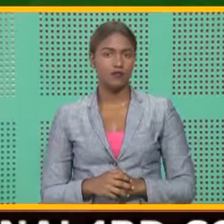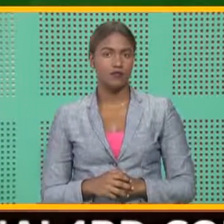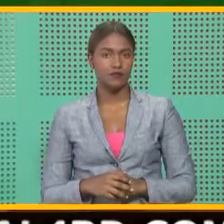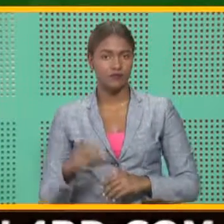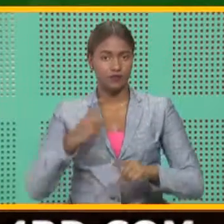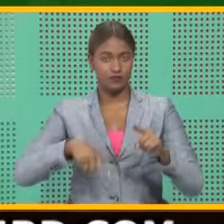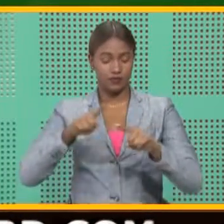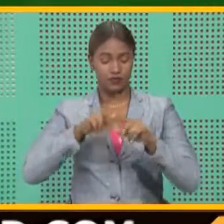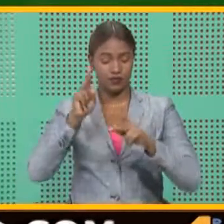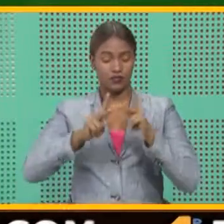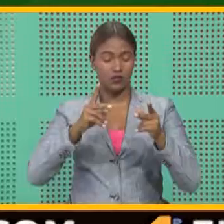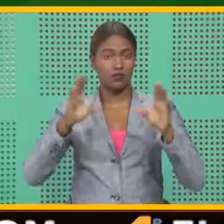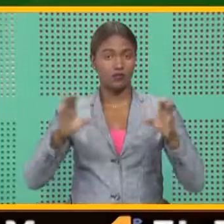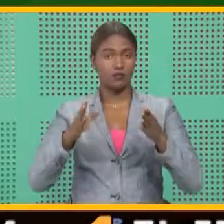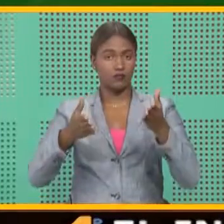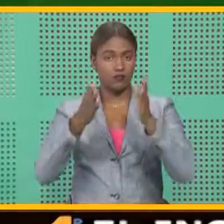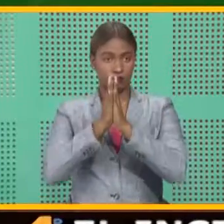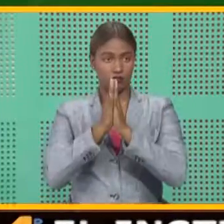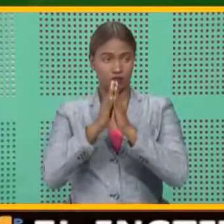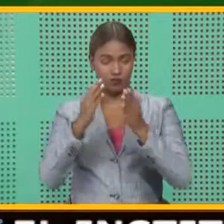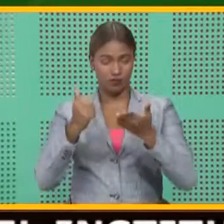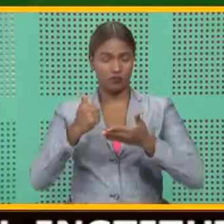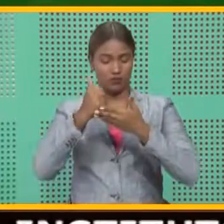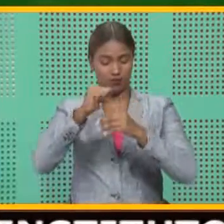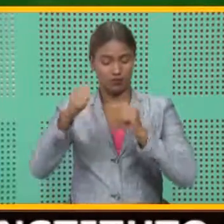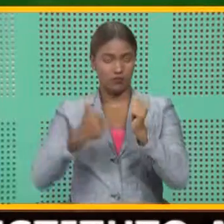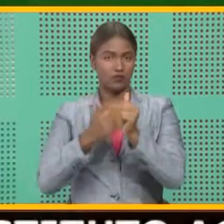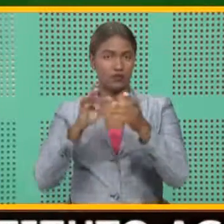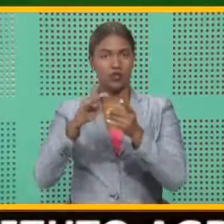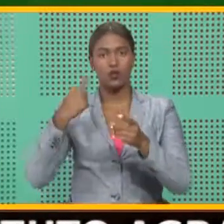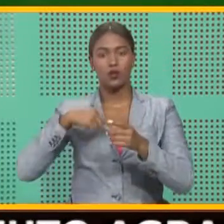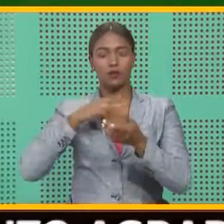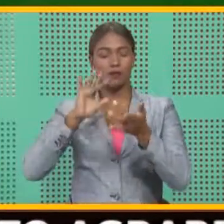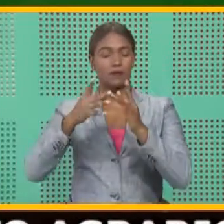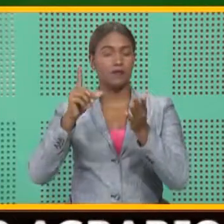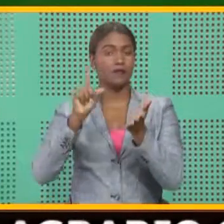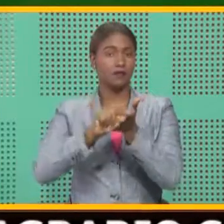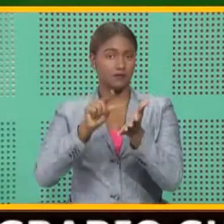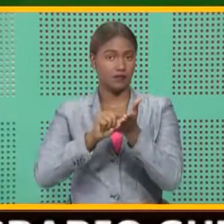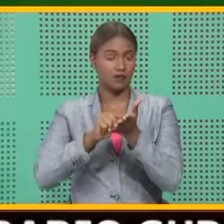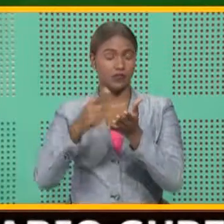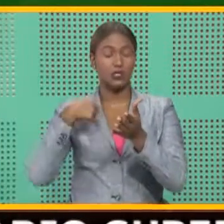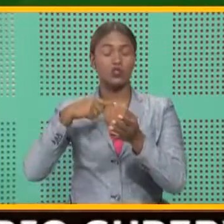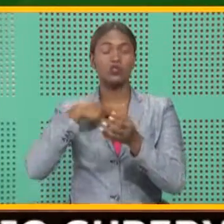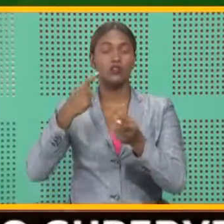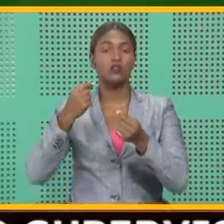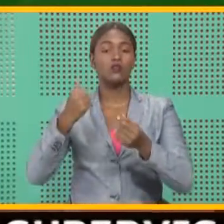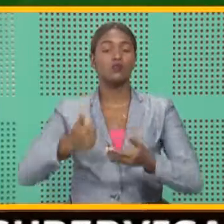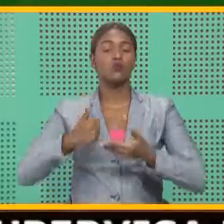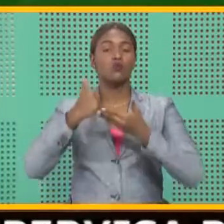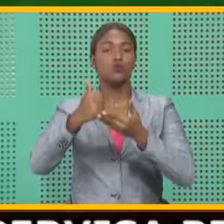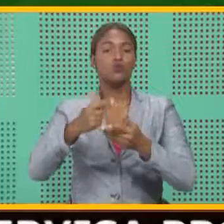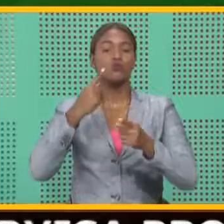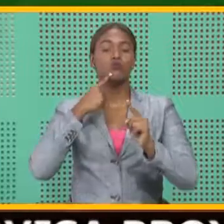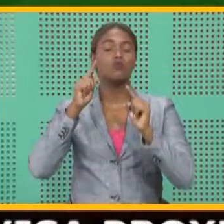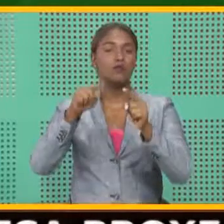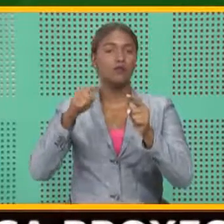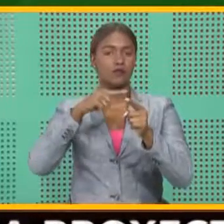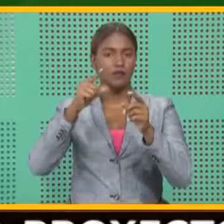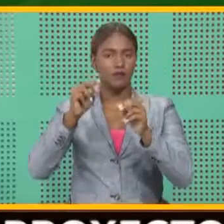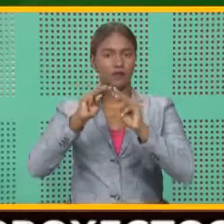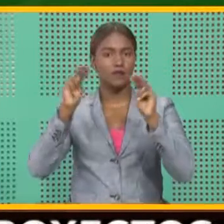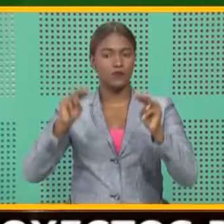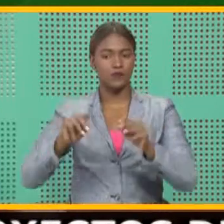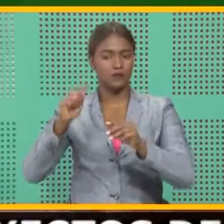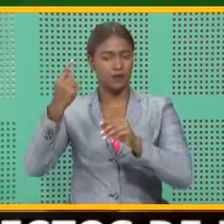solicitud a través de nuestra página web, Nosotros eso se lo mandamos al viceministerio